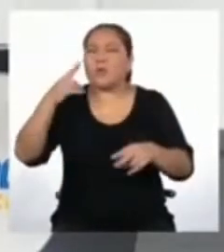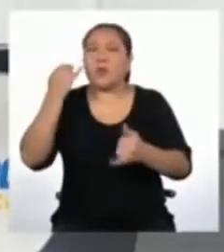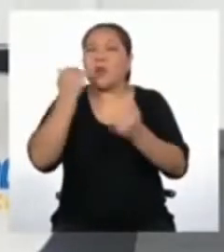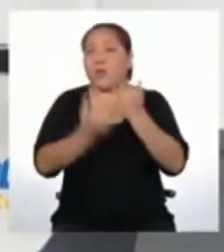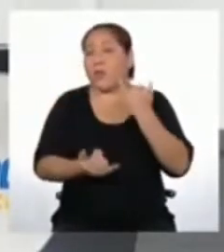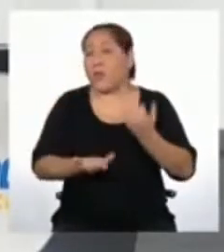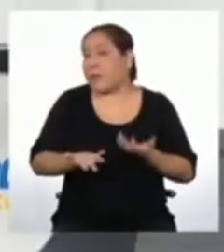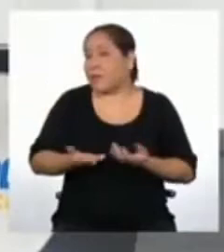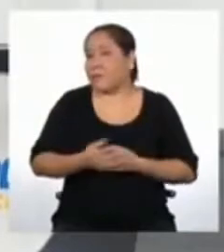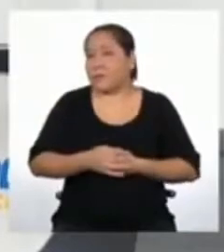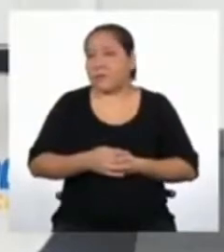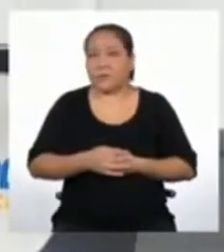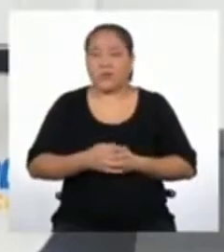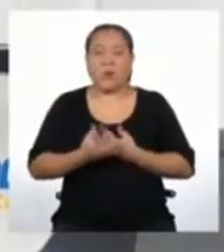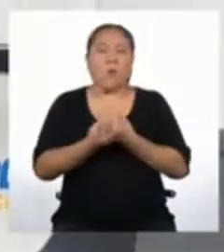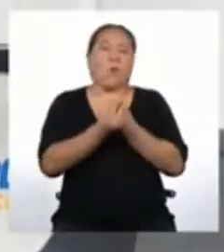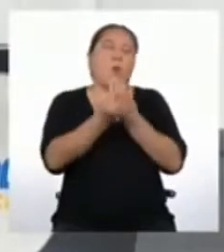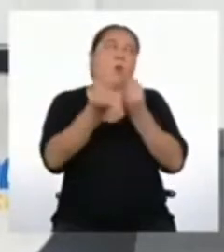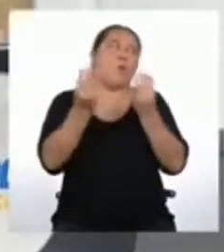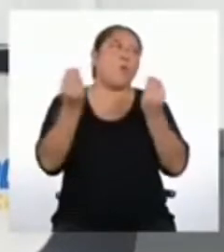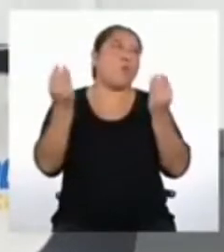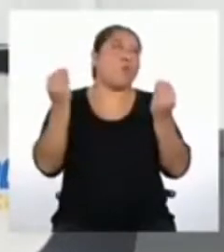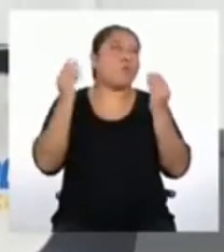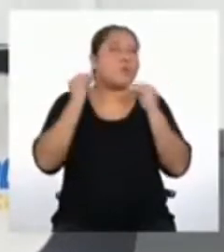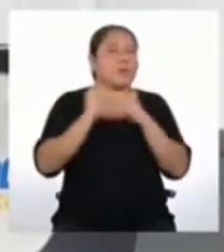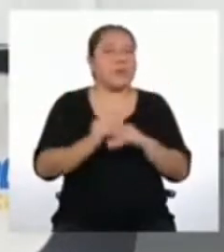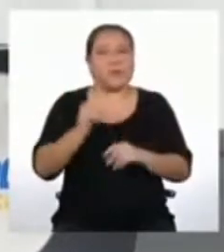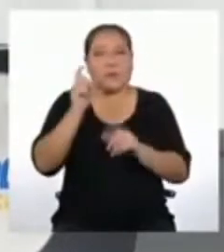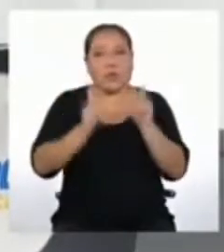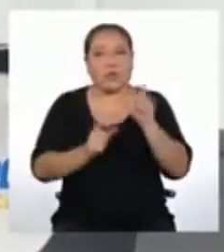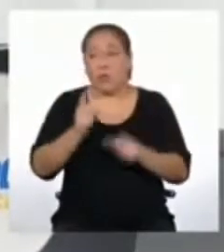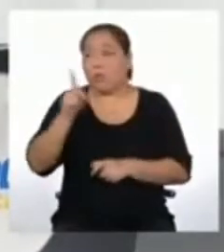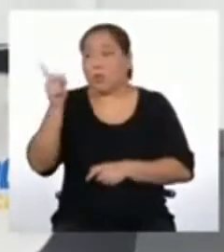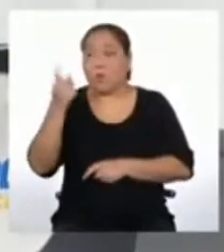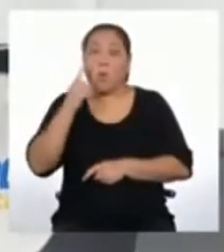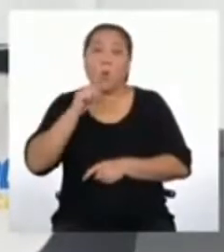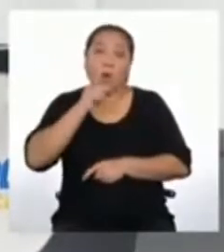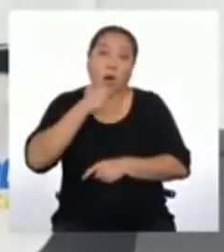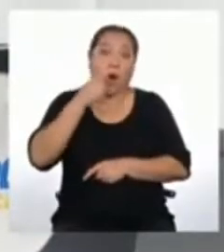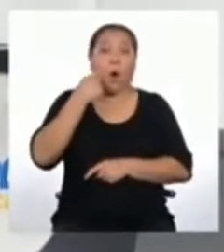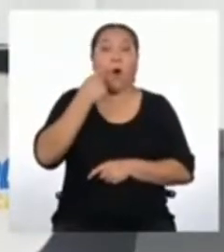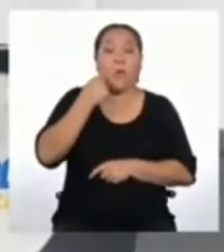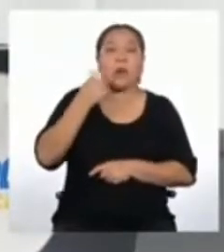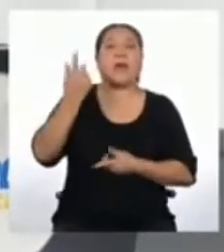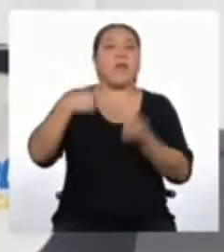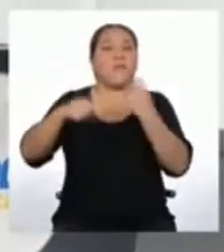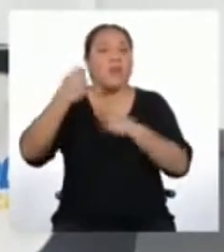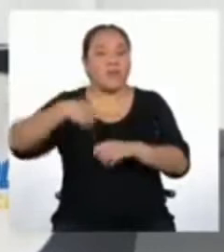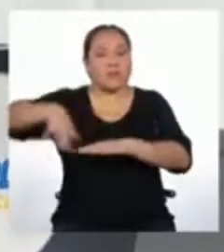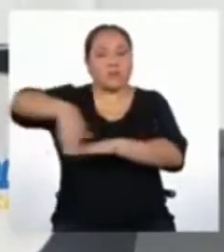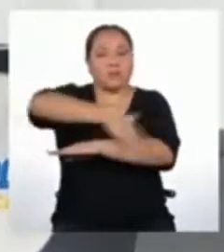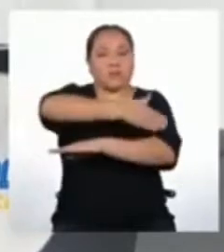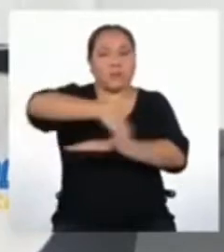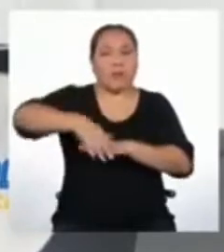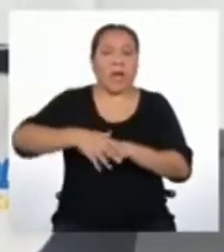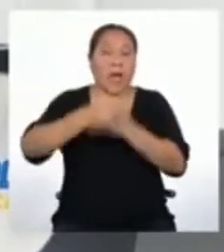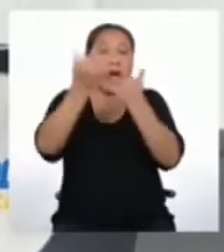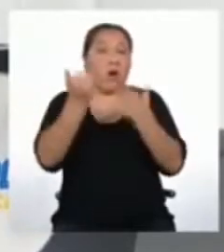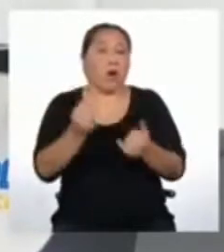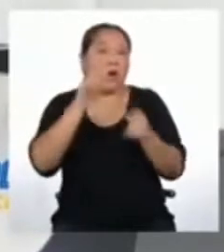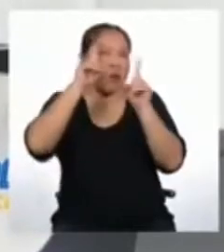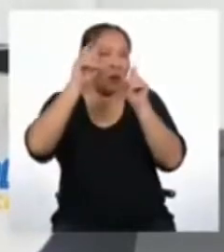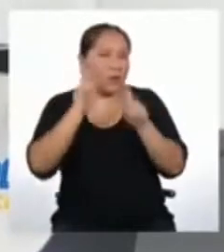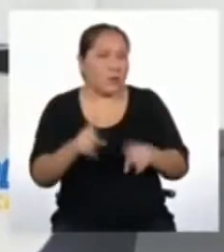vez? Son miles los peruanos que, como él o ella, se dedican a ese comercio en el Perú. Ahora nos